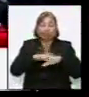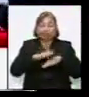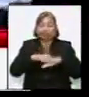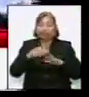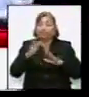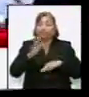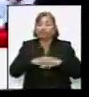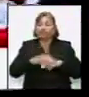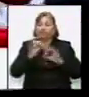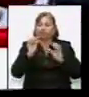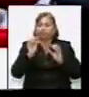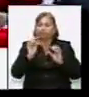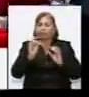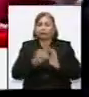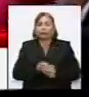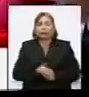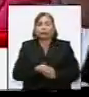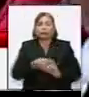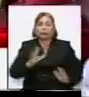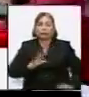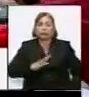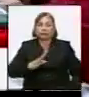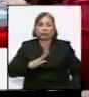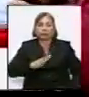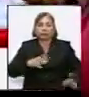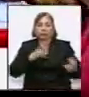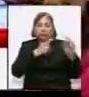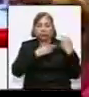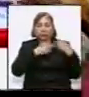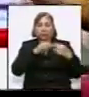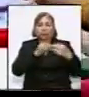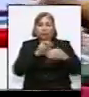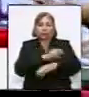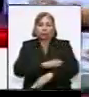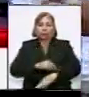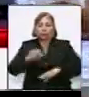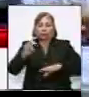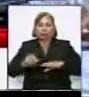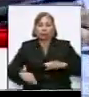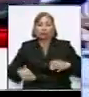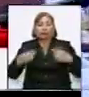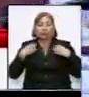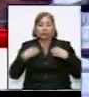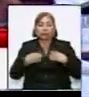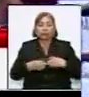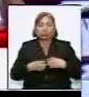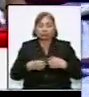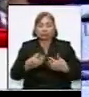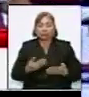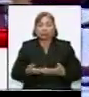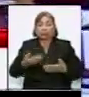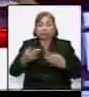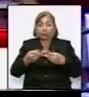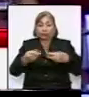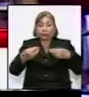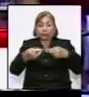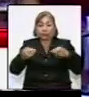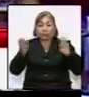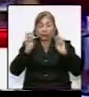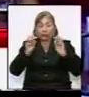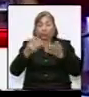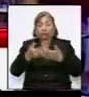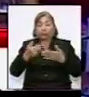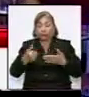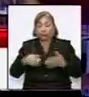contenido mínimo en ética y responsabilidad profesional del abogado en los programas de pre y posgrado cuando los